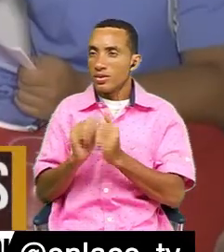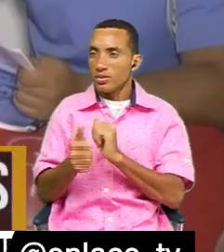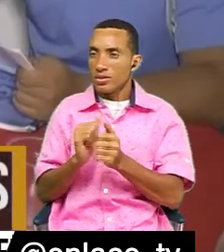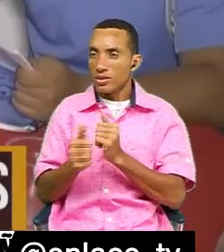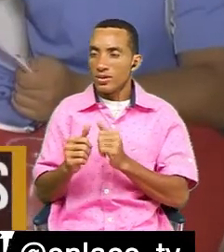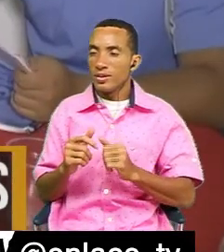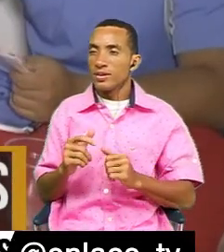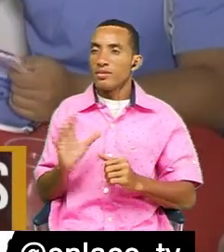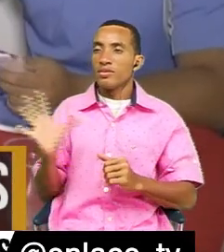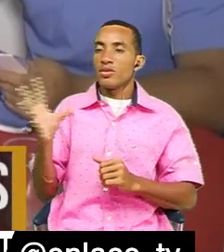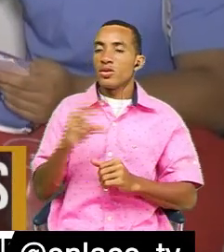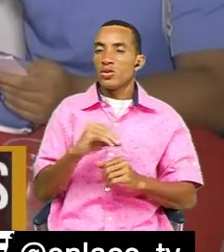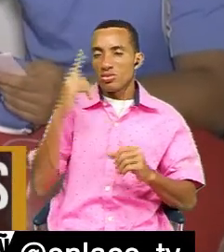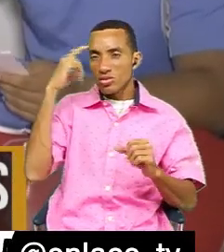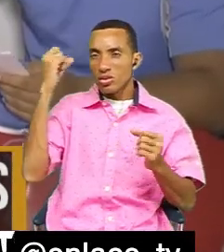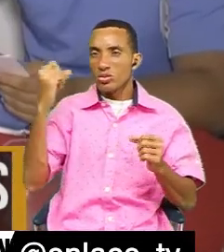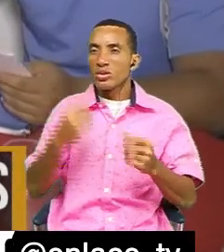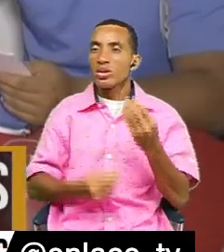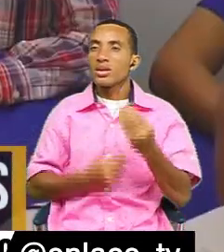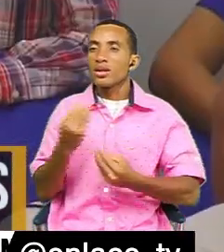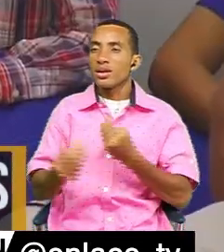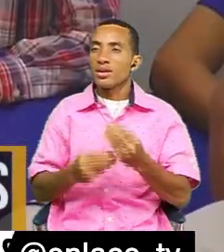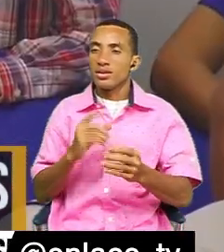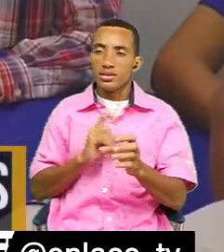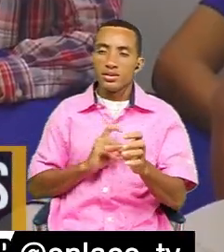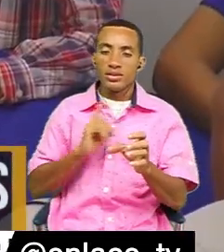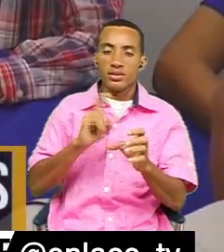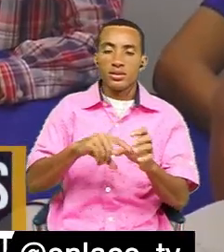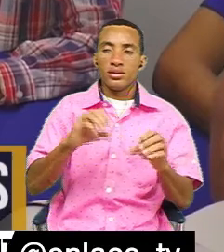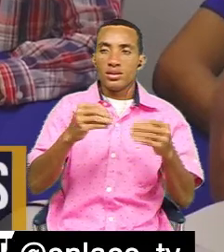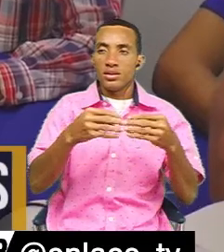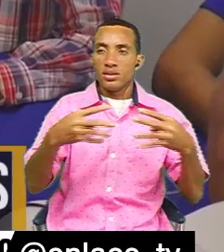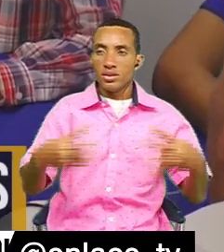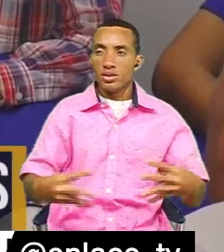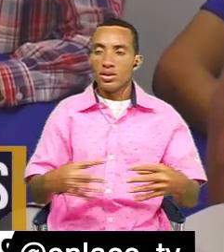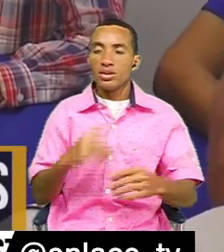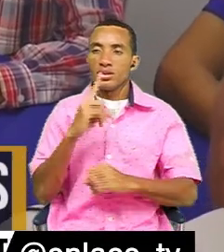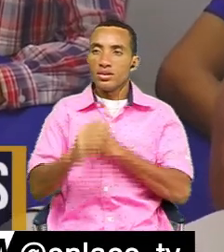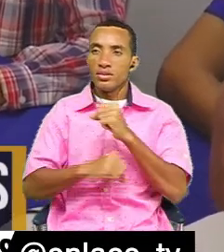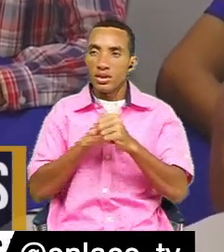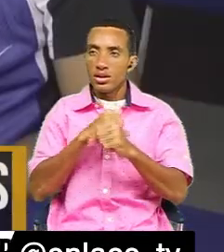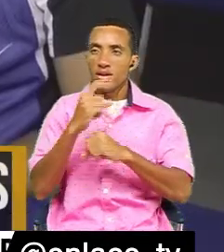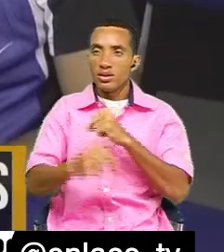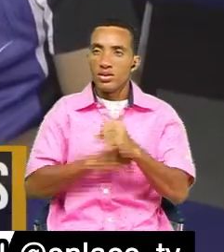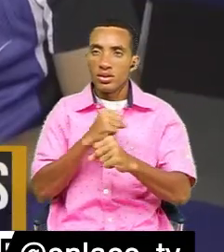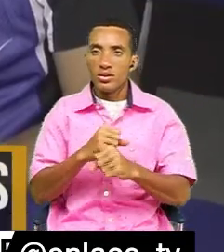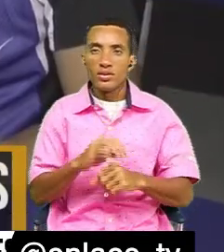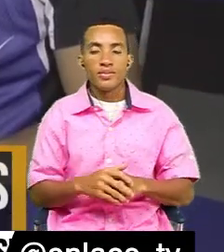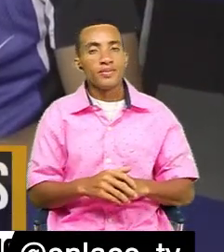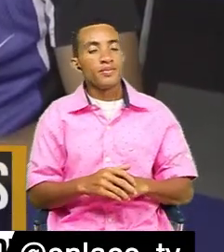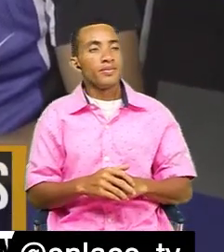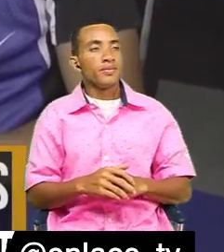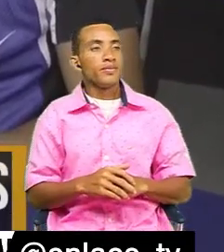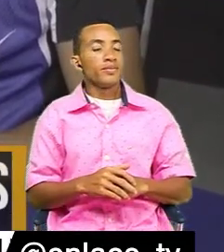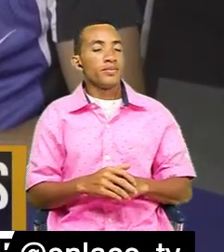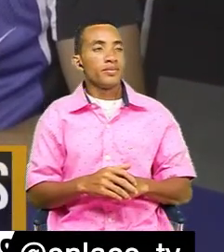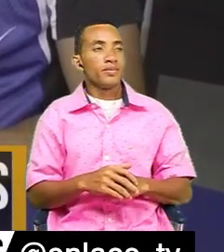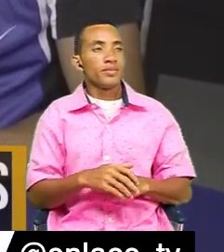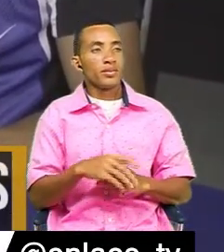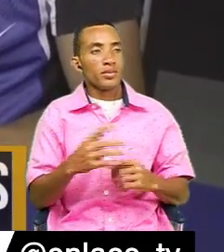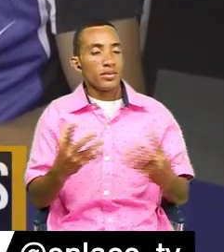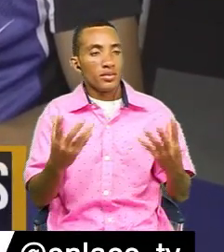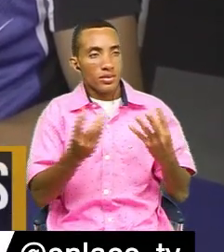inquieta con ese tema. ¿Cómo hacen ellos para poder participar de este hexagonal todos los años? Porque es uno de los eventos más apetecidos. Bueno, hay que decir que nosotros a nivel de